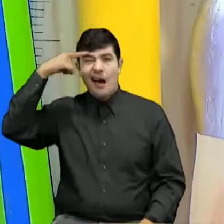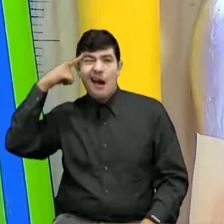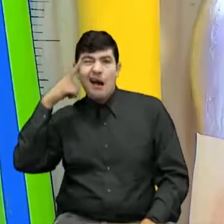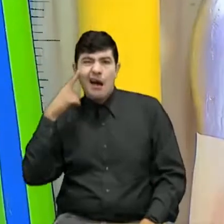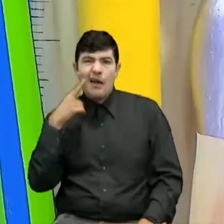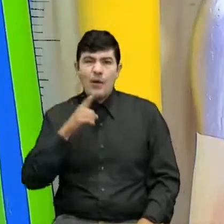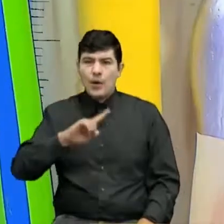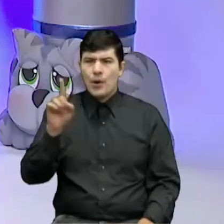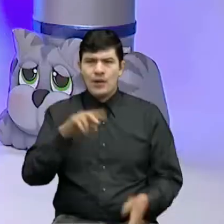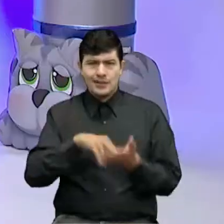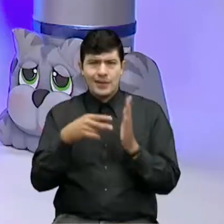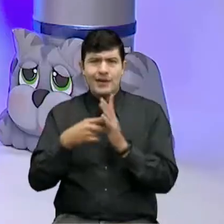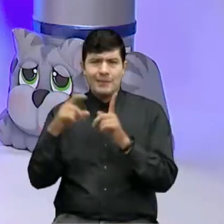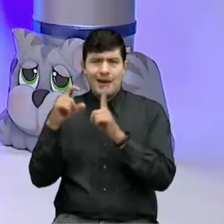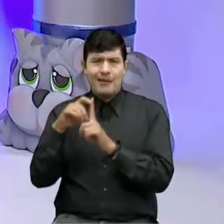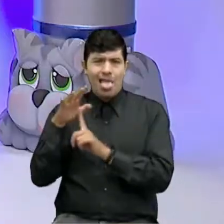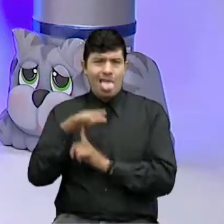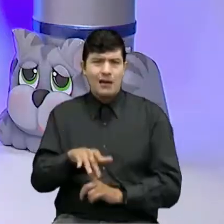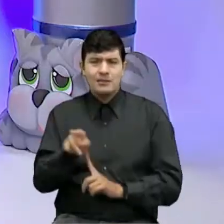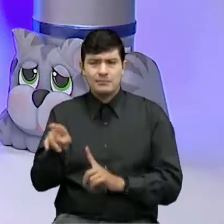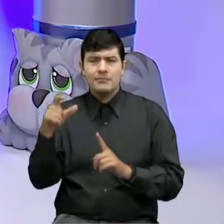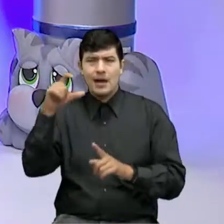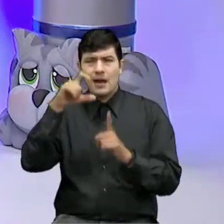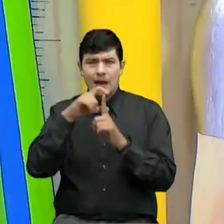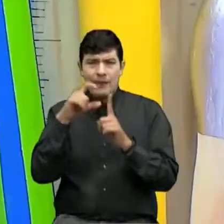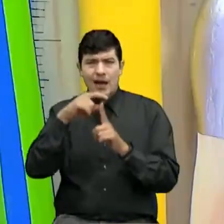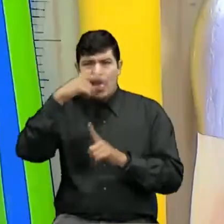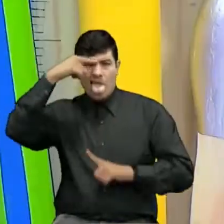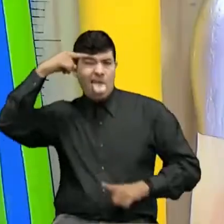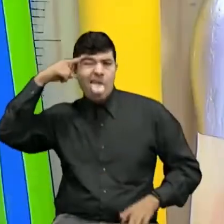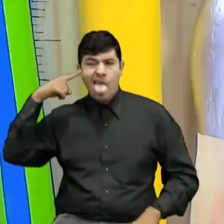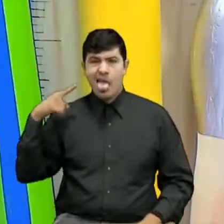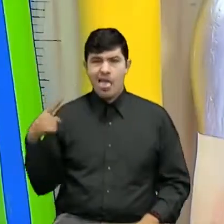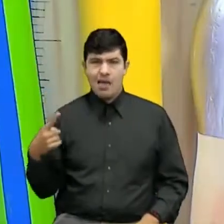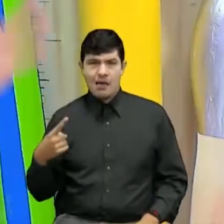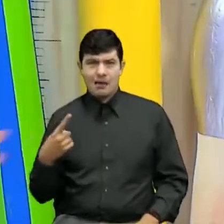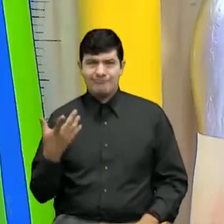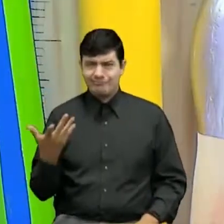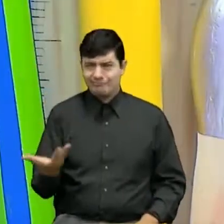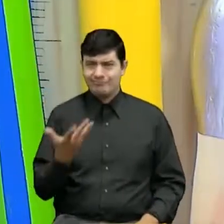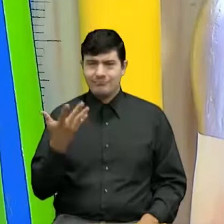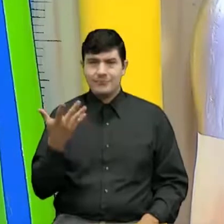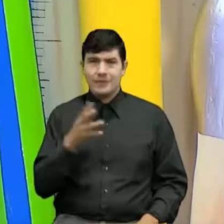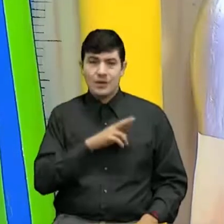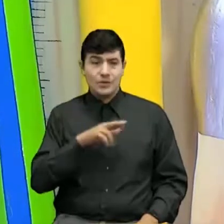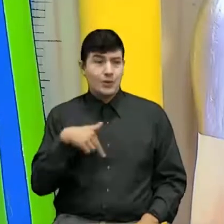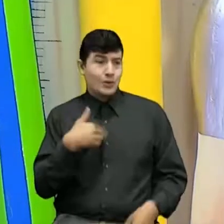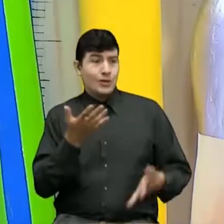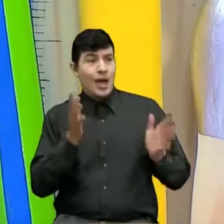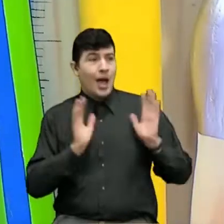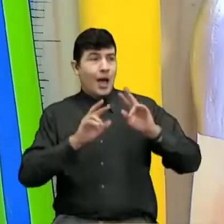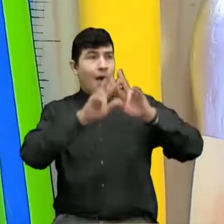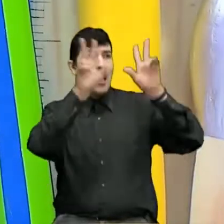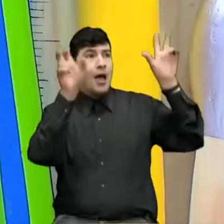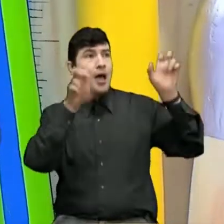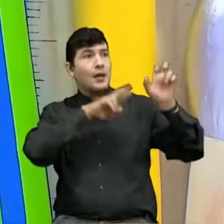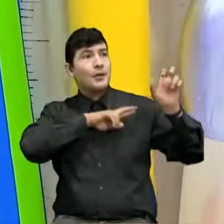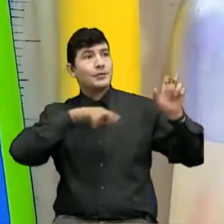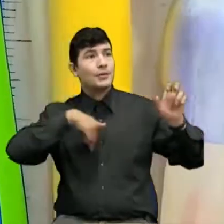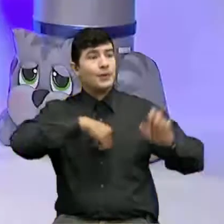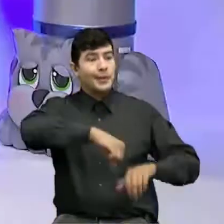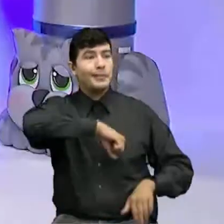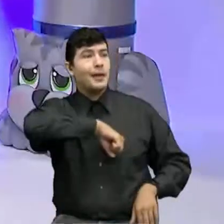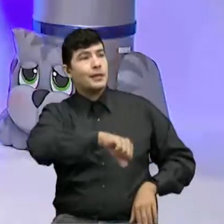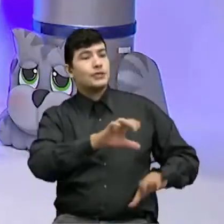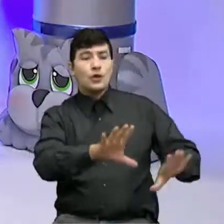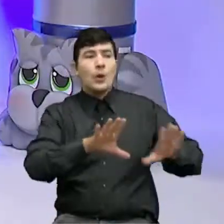son muy ofensivos. Muy despectivos. Eso, con esas palabras, con ese título de nos reservamos el derecho de